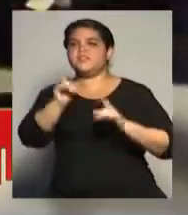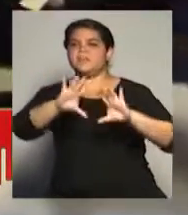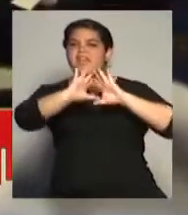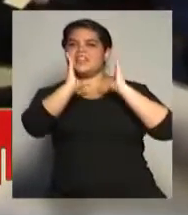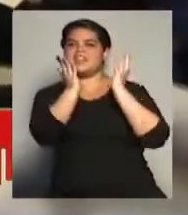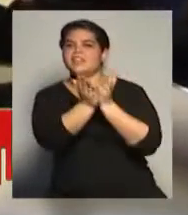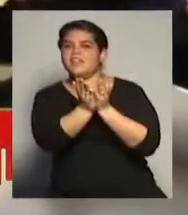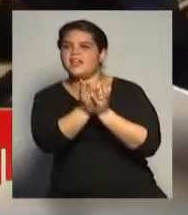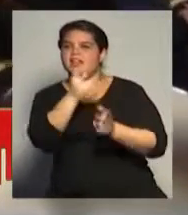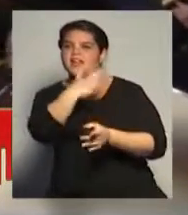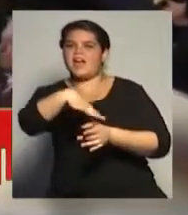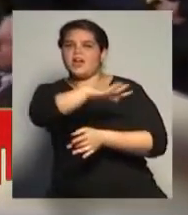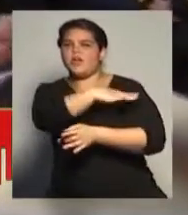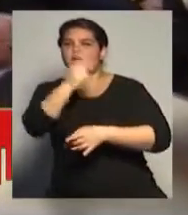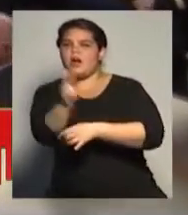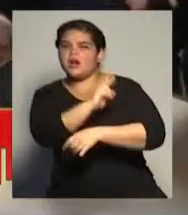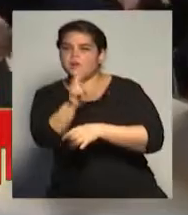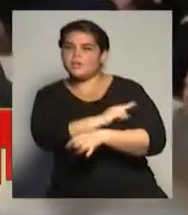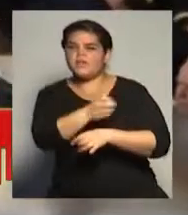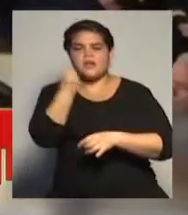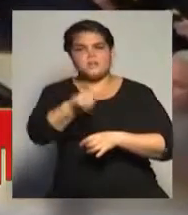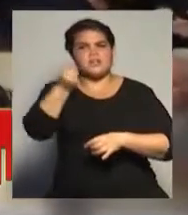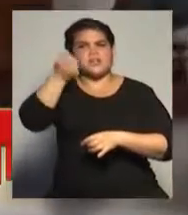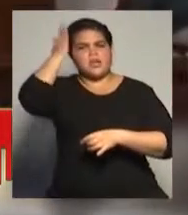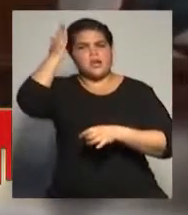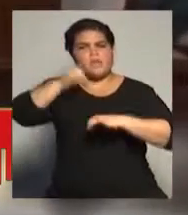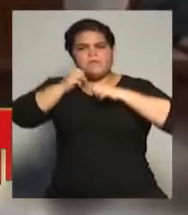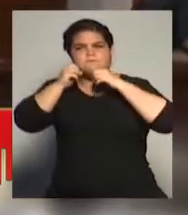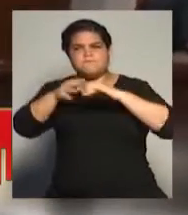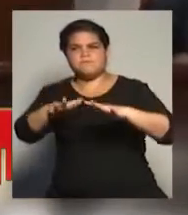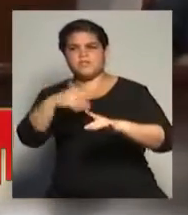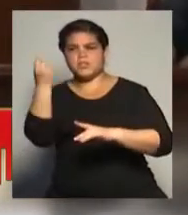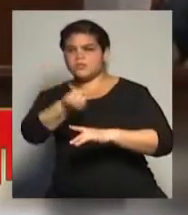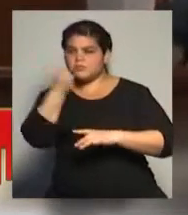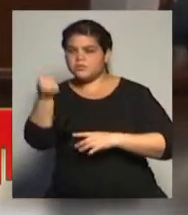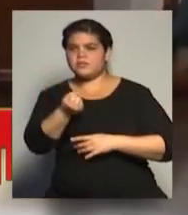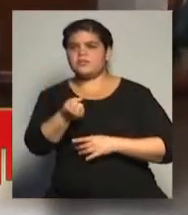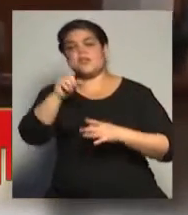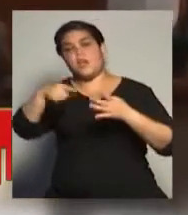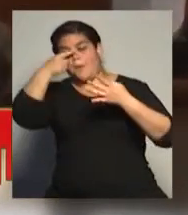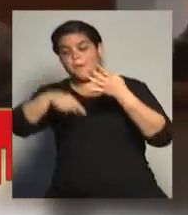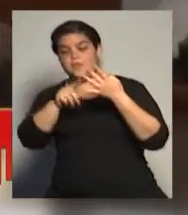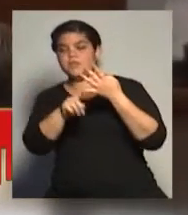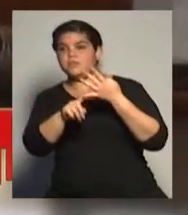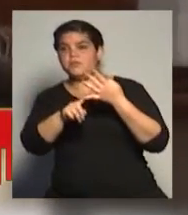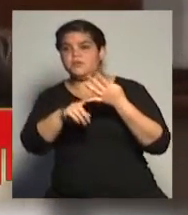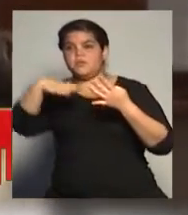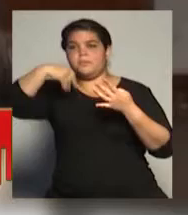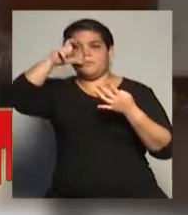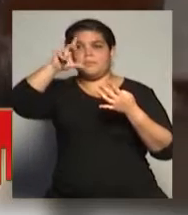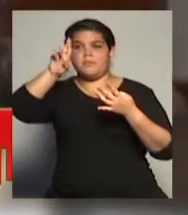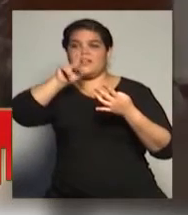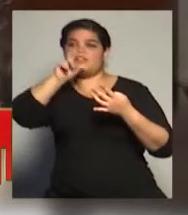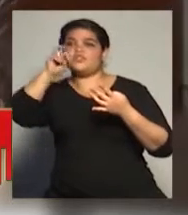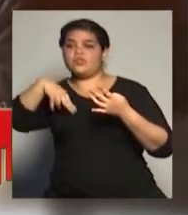tierra, de generar esa cultura del cuidado. Y por último, con Merton rescató